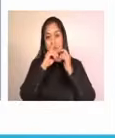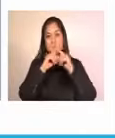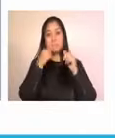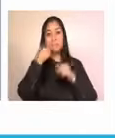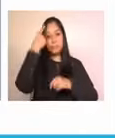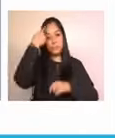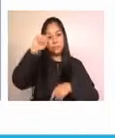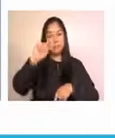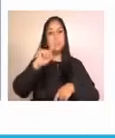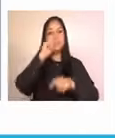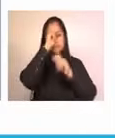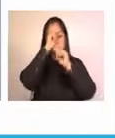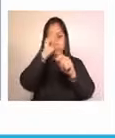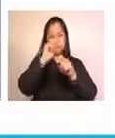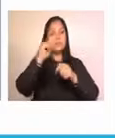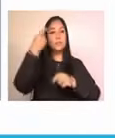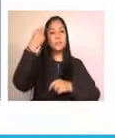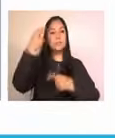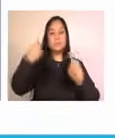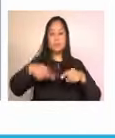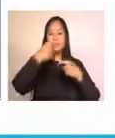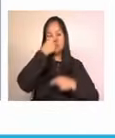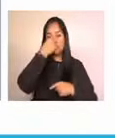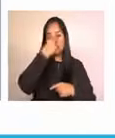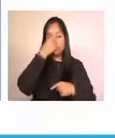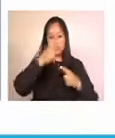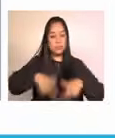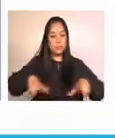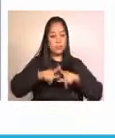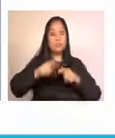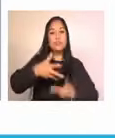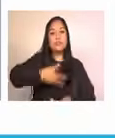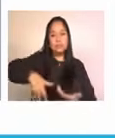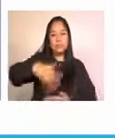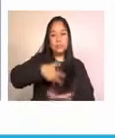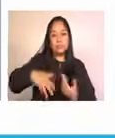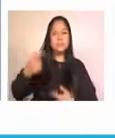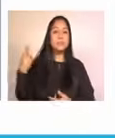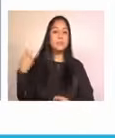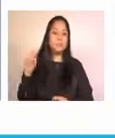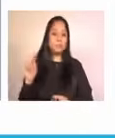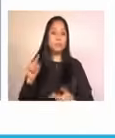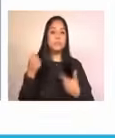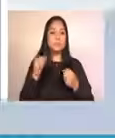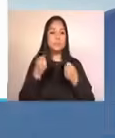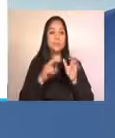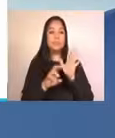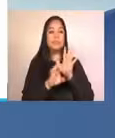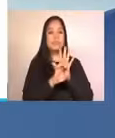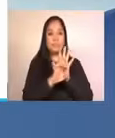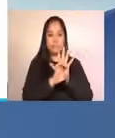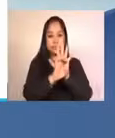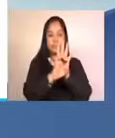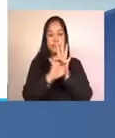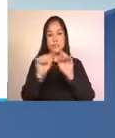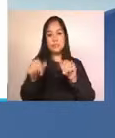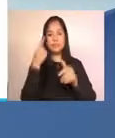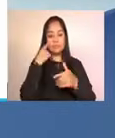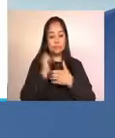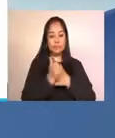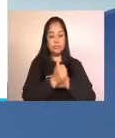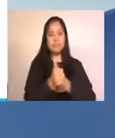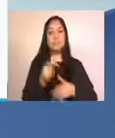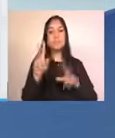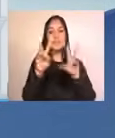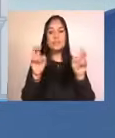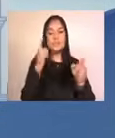Internacional contra la Corrupción, en donde será un espacio propicio no solo para hacer referencia a los grandes avances que en